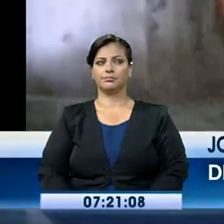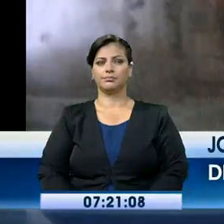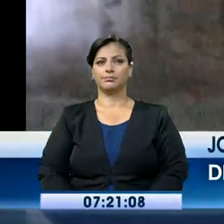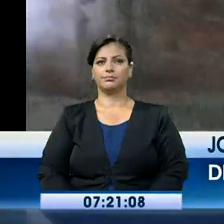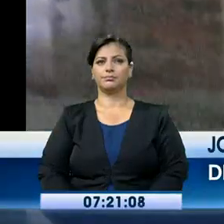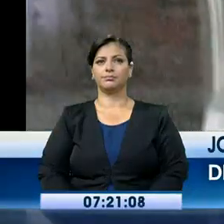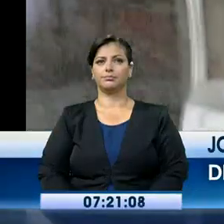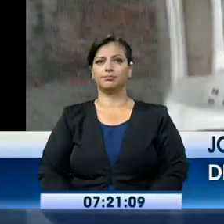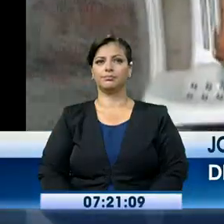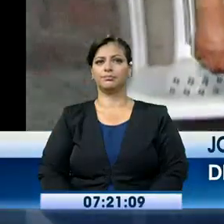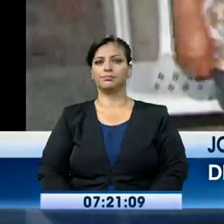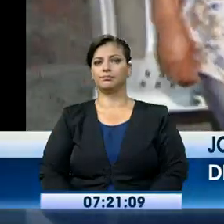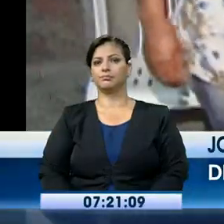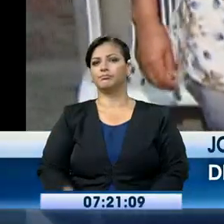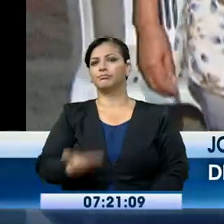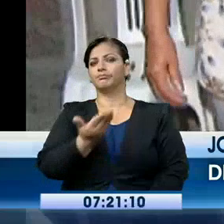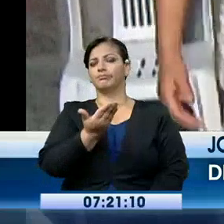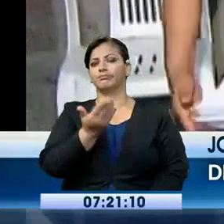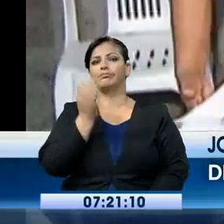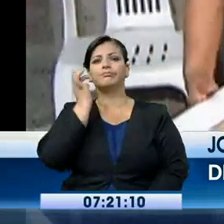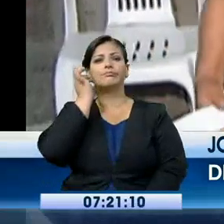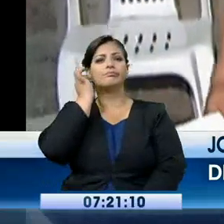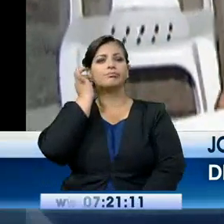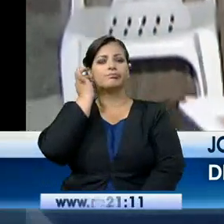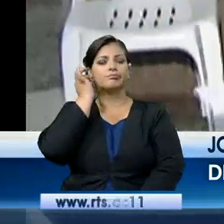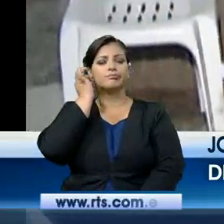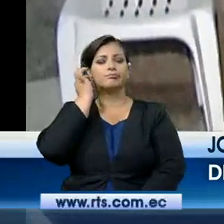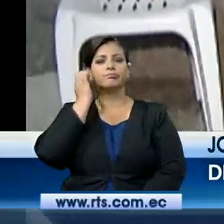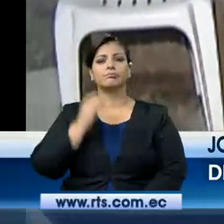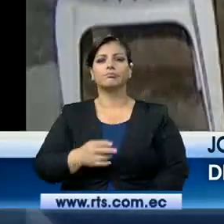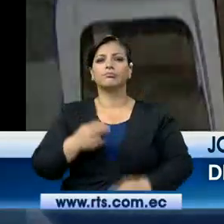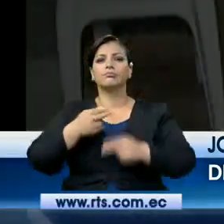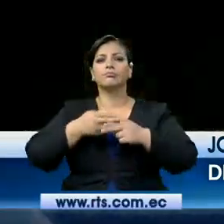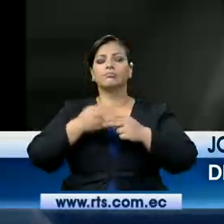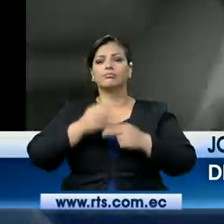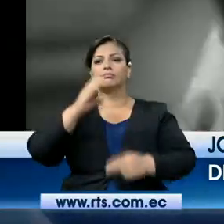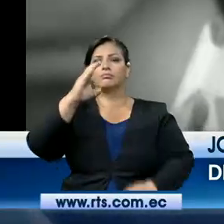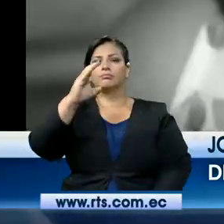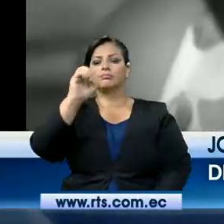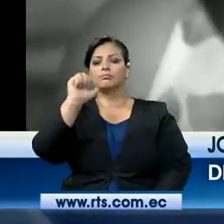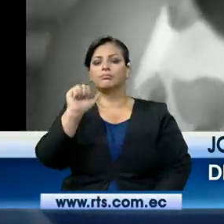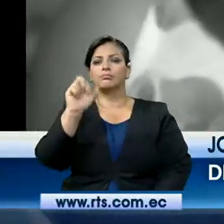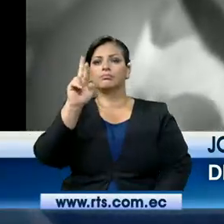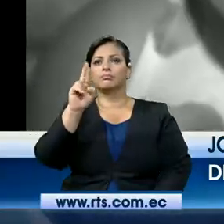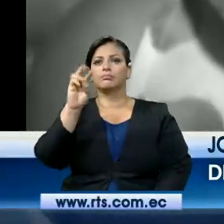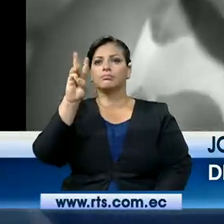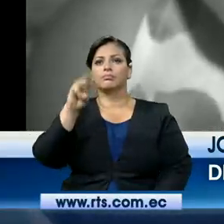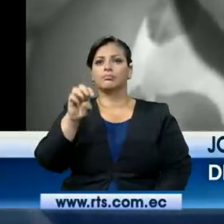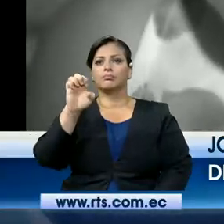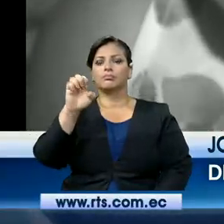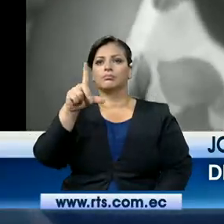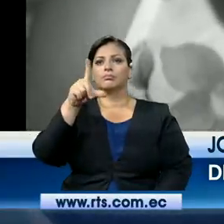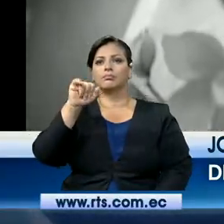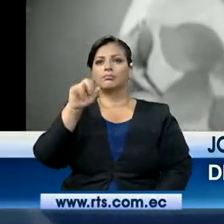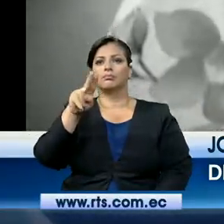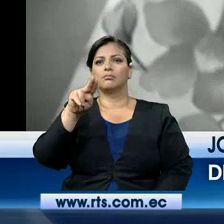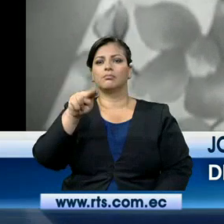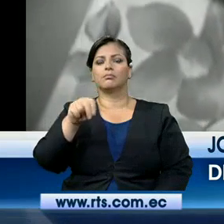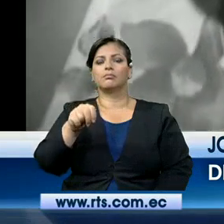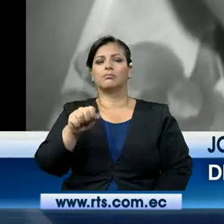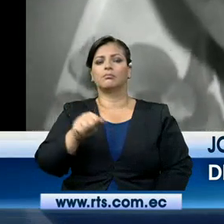Una gran pena e incertidumbre oprimen el corazón de doña Carmelina Álvarez. ¿Dónde estás?